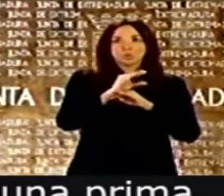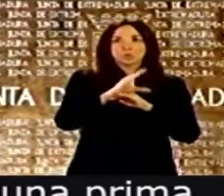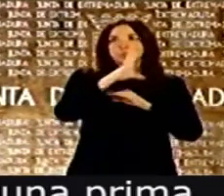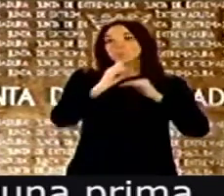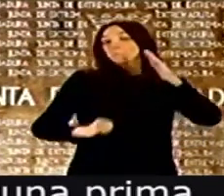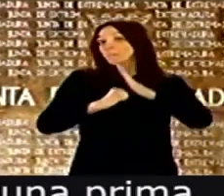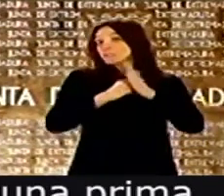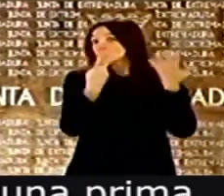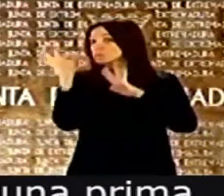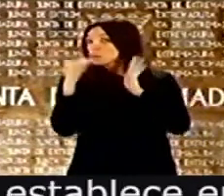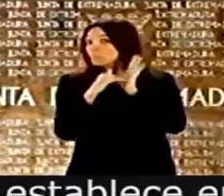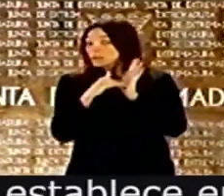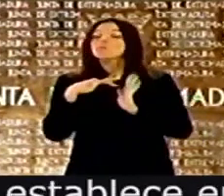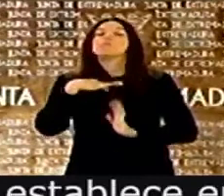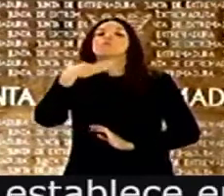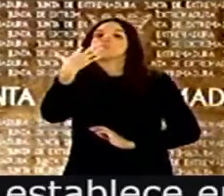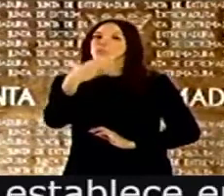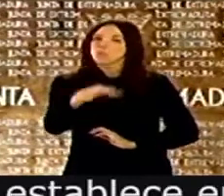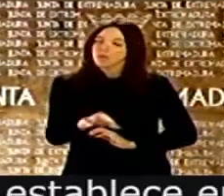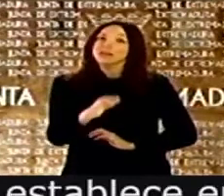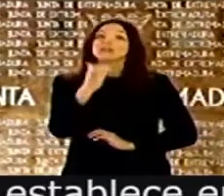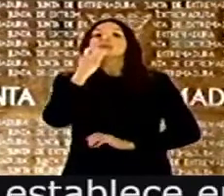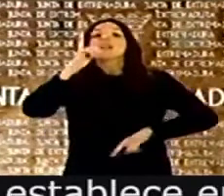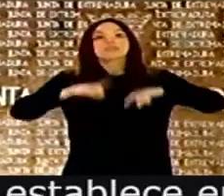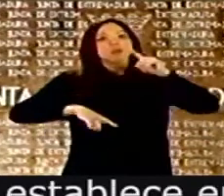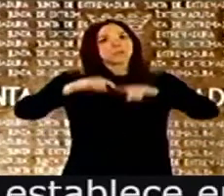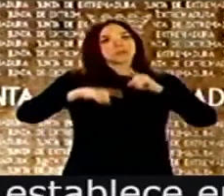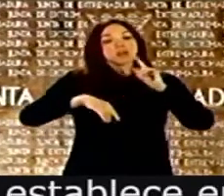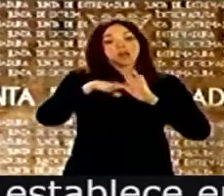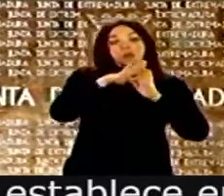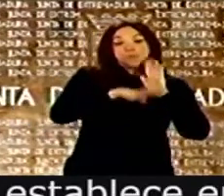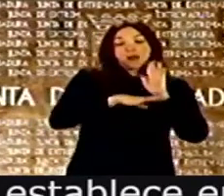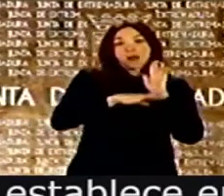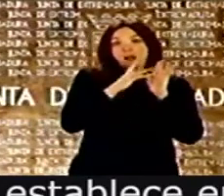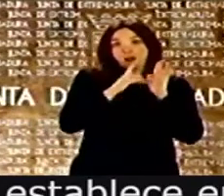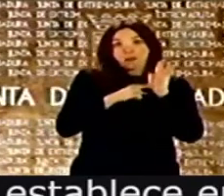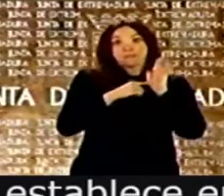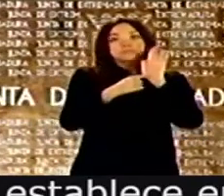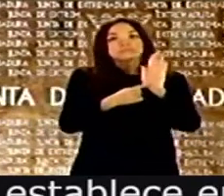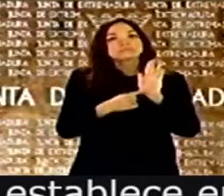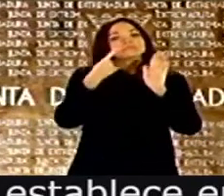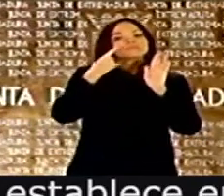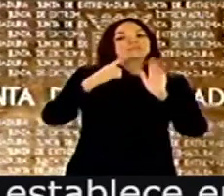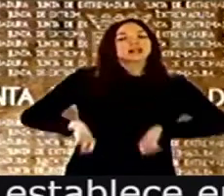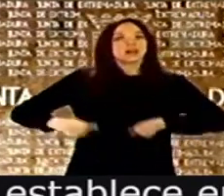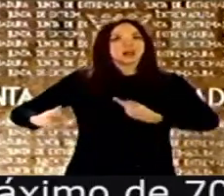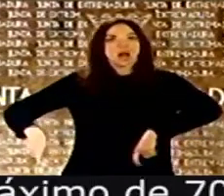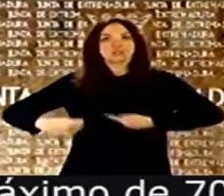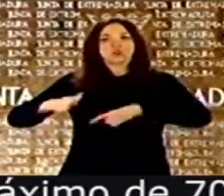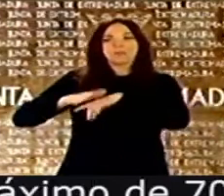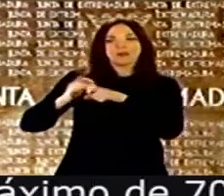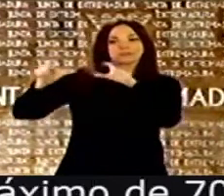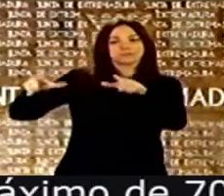de 70.000 en función de que el plan empresarial a presentar están previstos gastos para la puesta en marcha de la explotación o